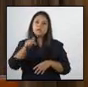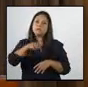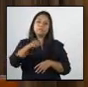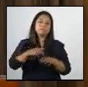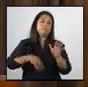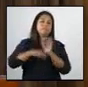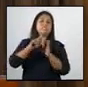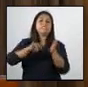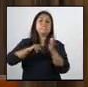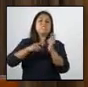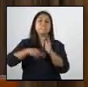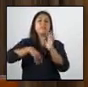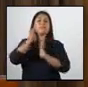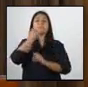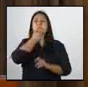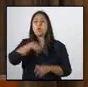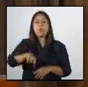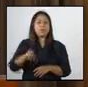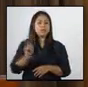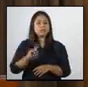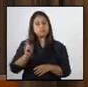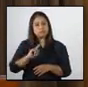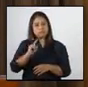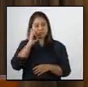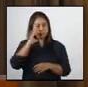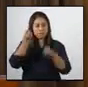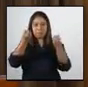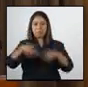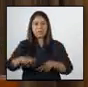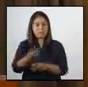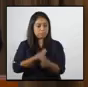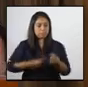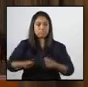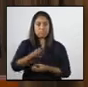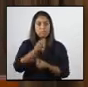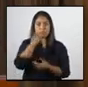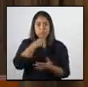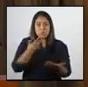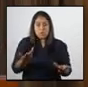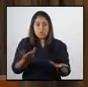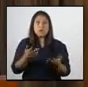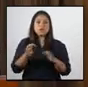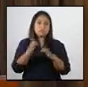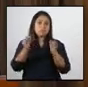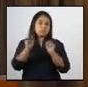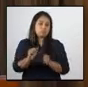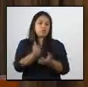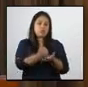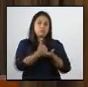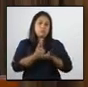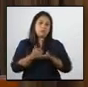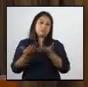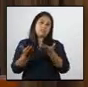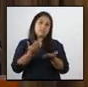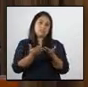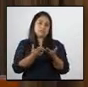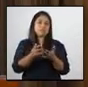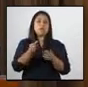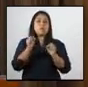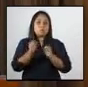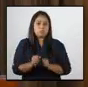pobreza y miseria para la gente que pierde sus producciones sino que pueda representar por lo menos la